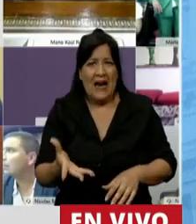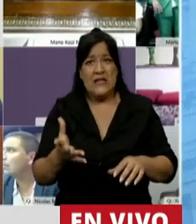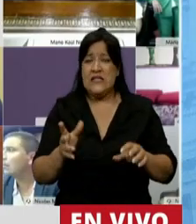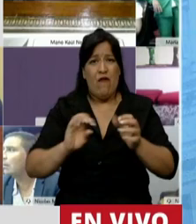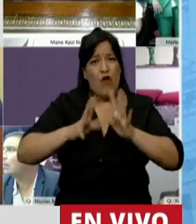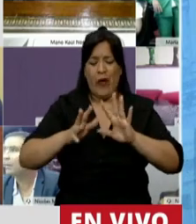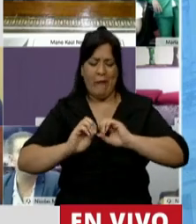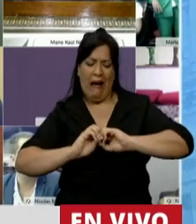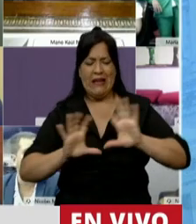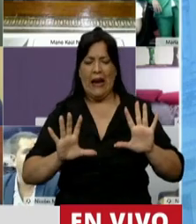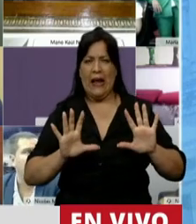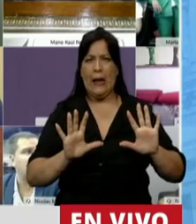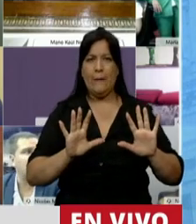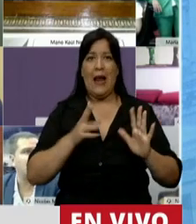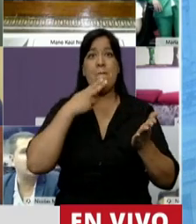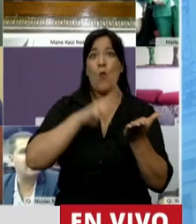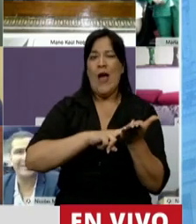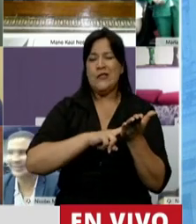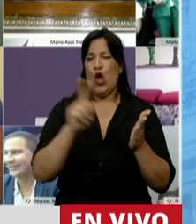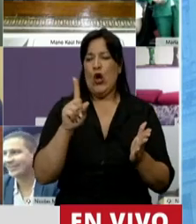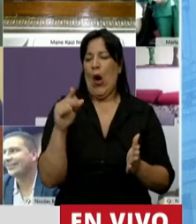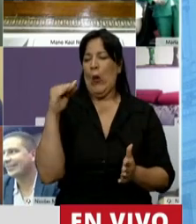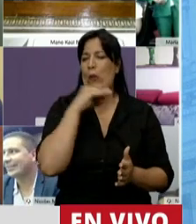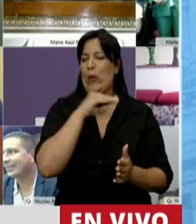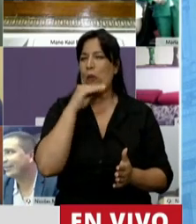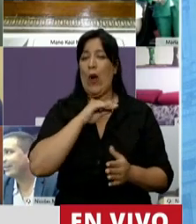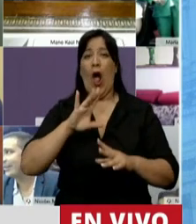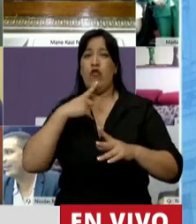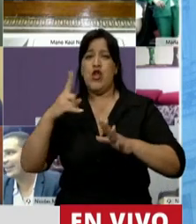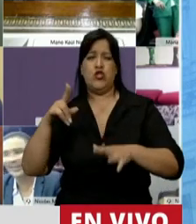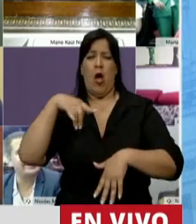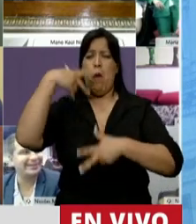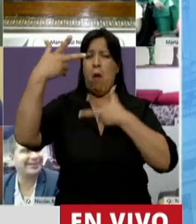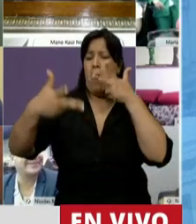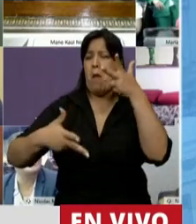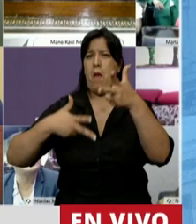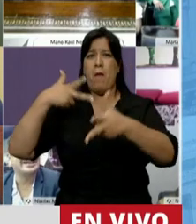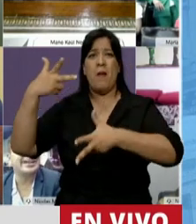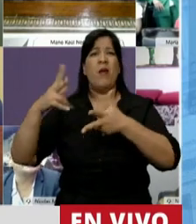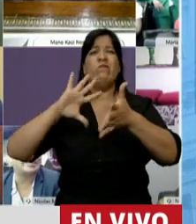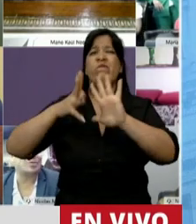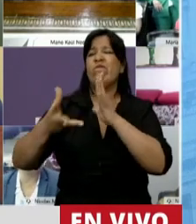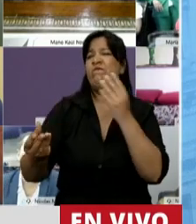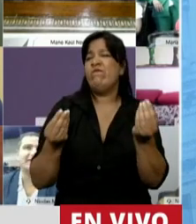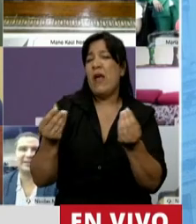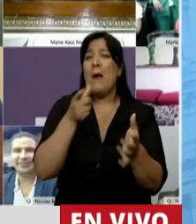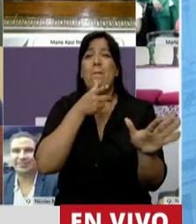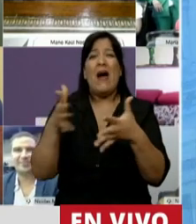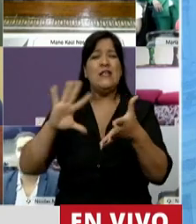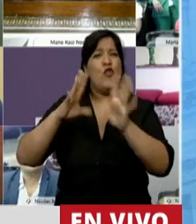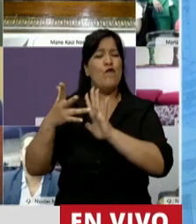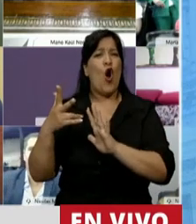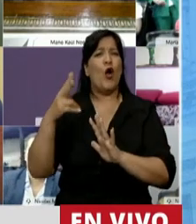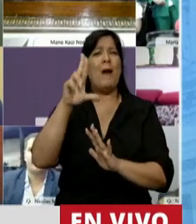de esta manera, lo enmarcan en todo un escenario épico. Y ese escenario significa algo parecido a Robin Hood,